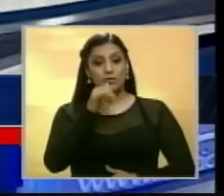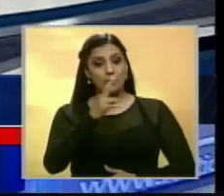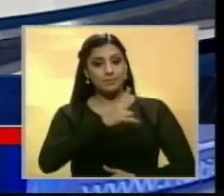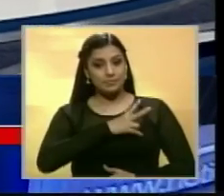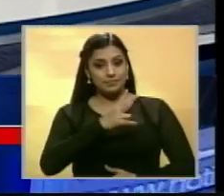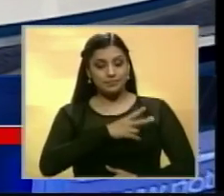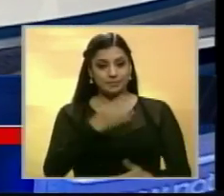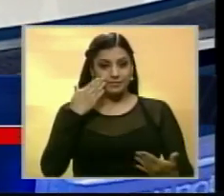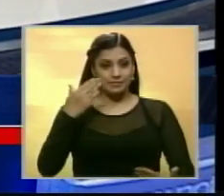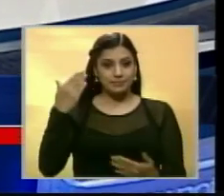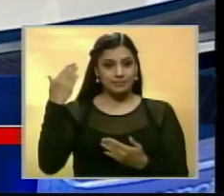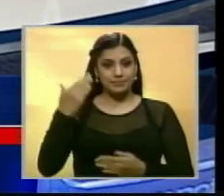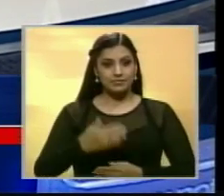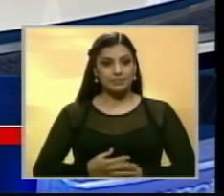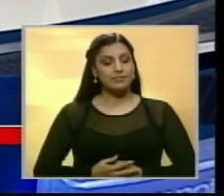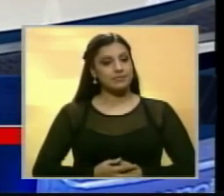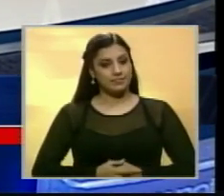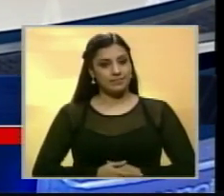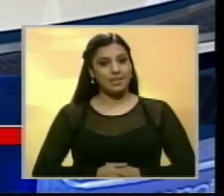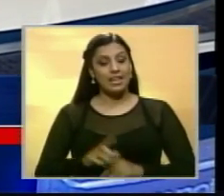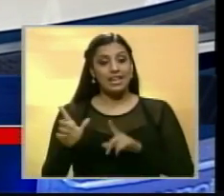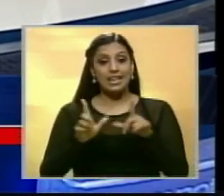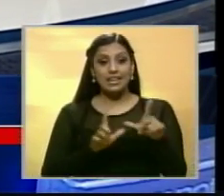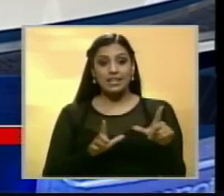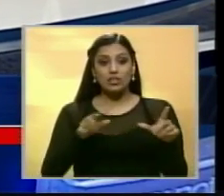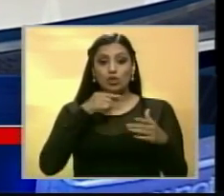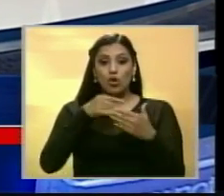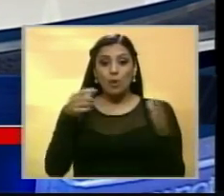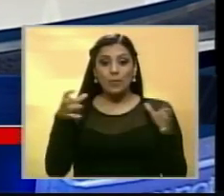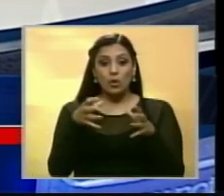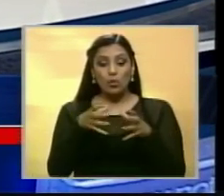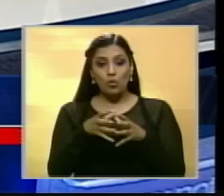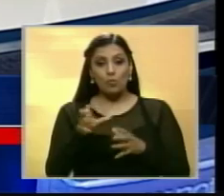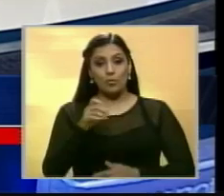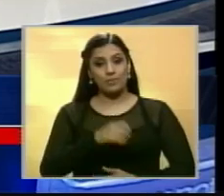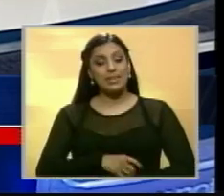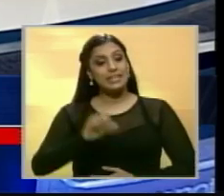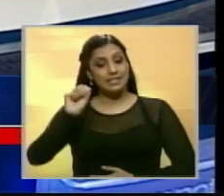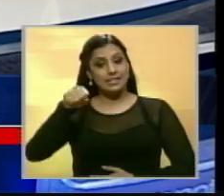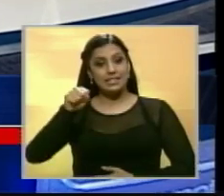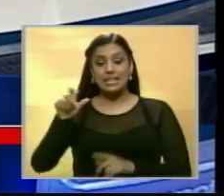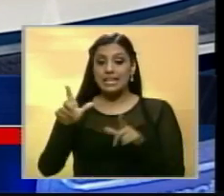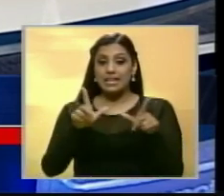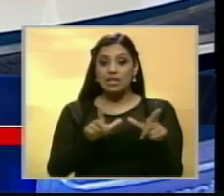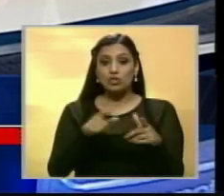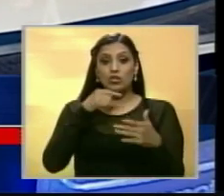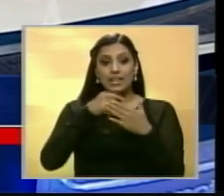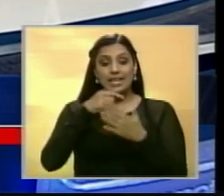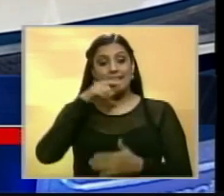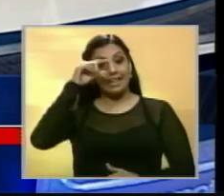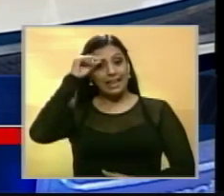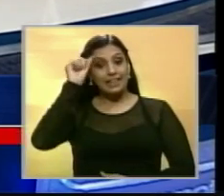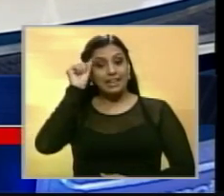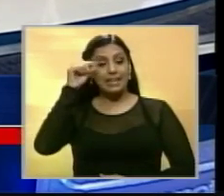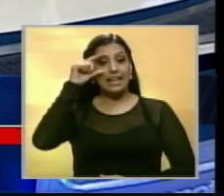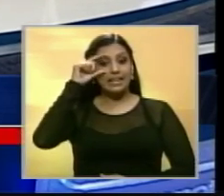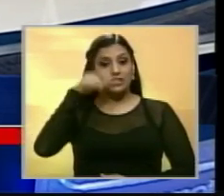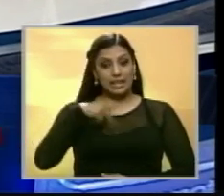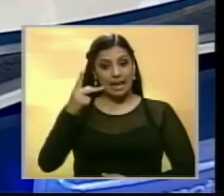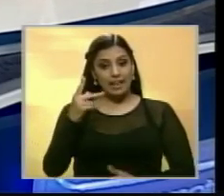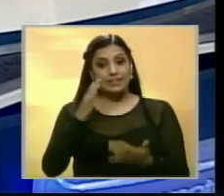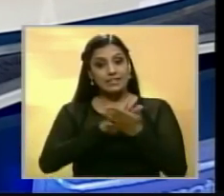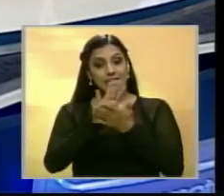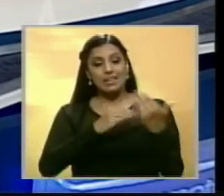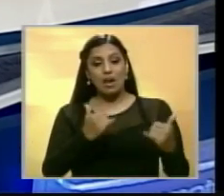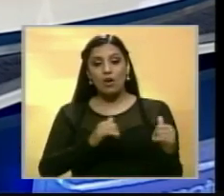la presente emisión de su noticiero Venevisión. Ya estamos listos en nombre de nuestro equipo. Así es, estamos listos. Enrina Yepes, quien les habla, Néstor Brito Landa.